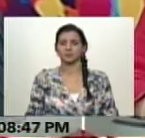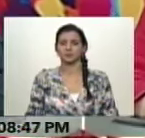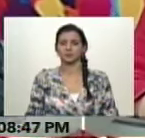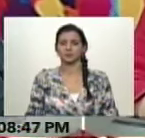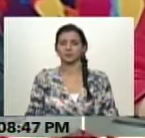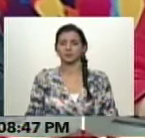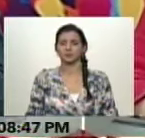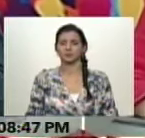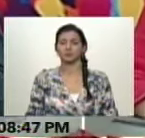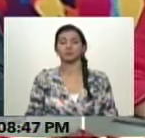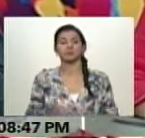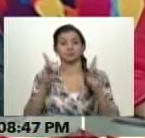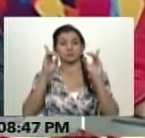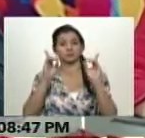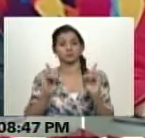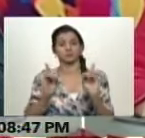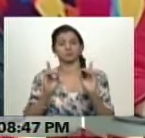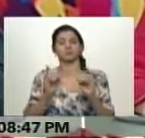Bueno, he decidido entonces